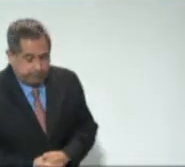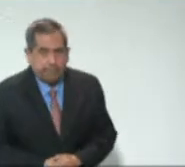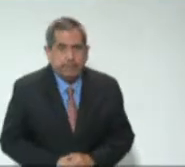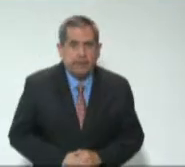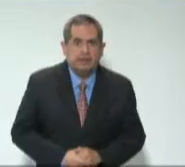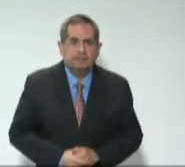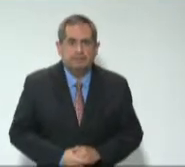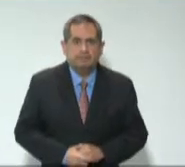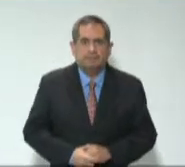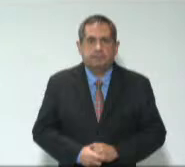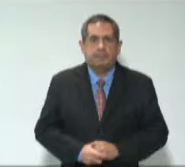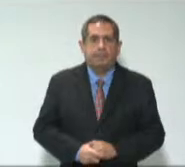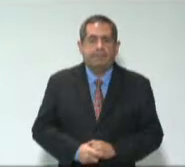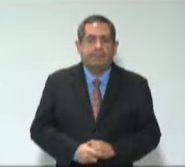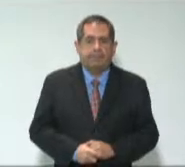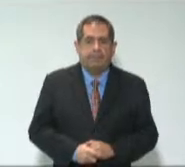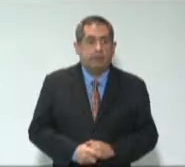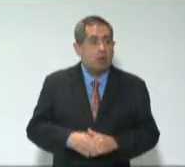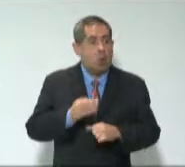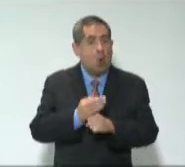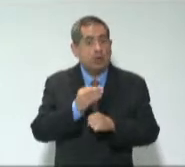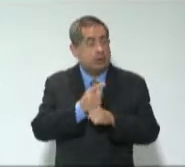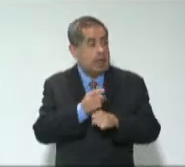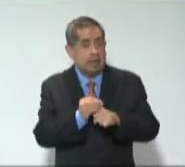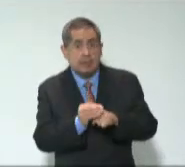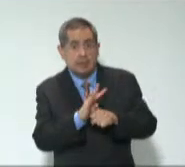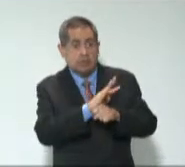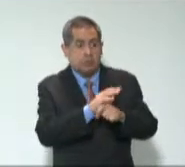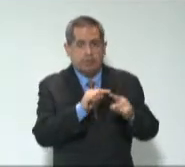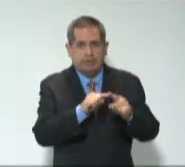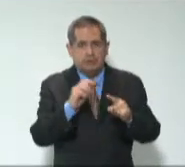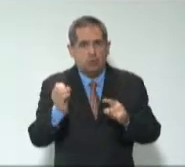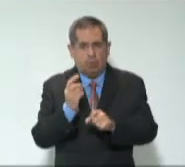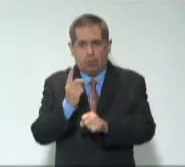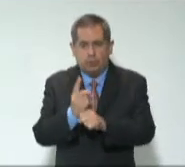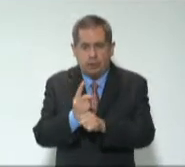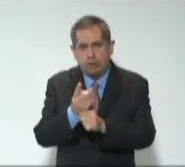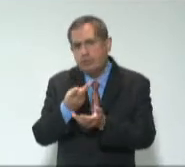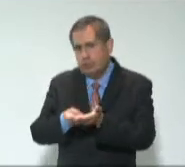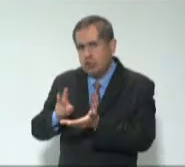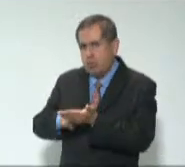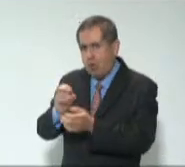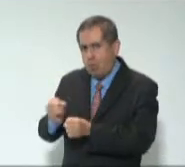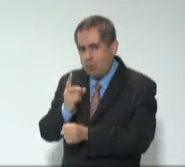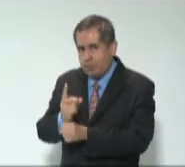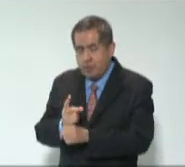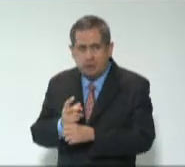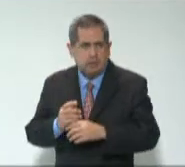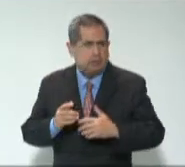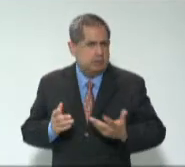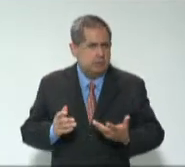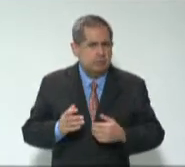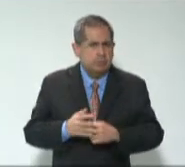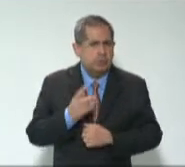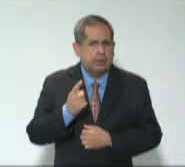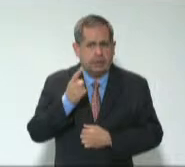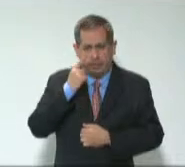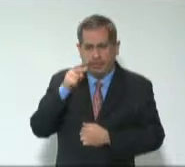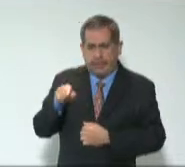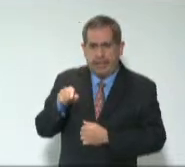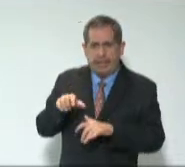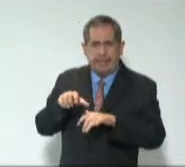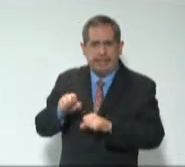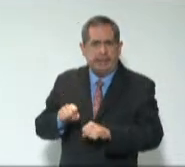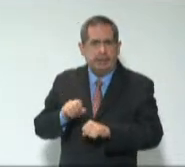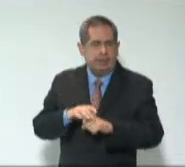eh enfrentar la covid-1 como una oportunidad y una doble oportunidad primero una oportunidad para afianzar